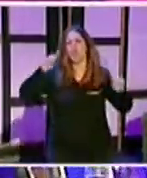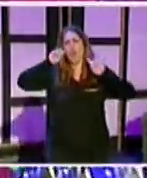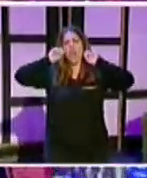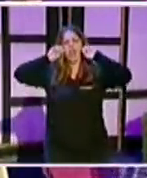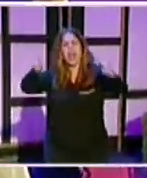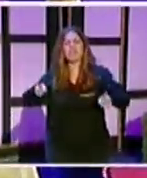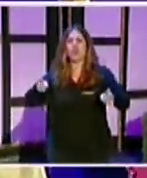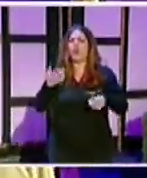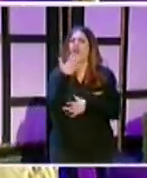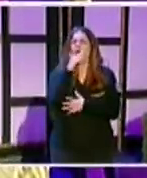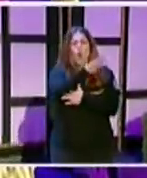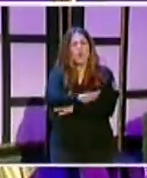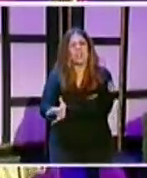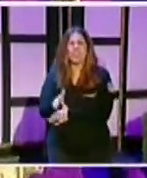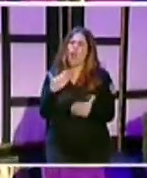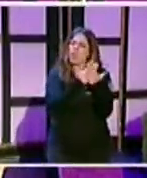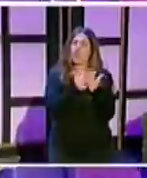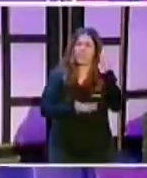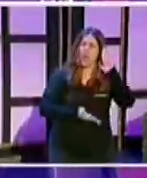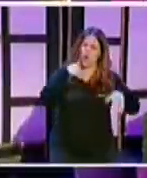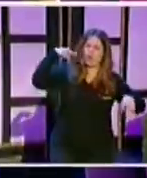sufrir no va niño al colegio.